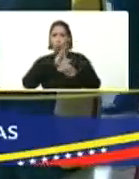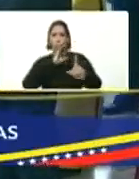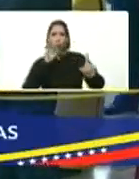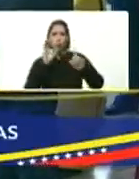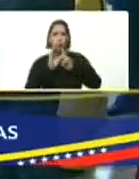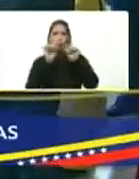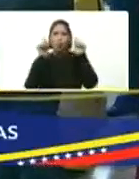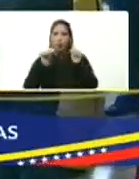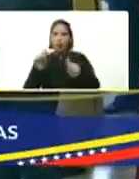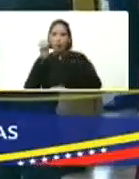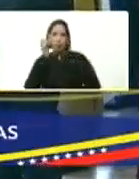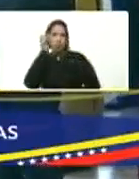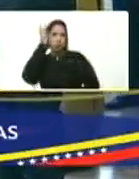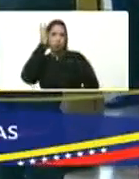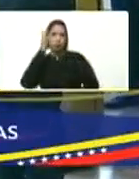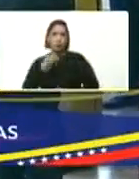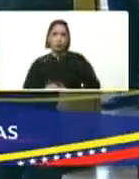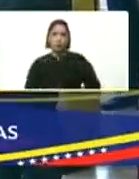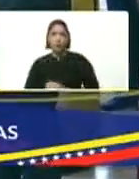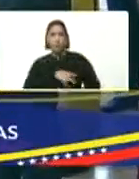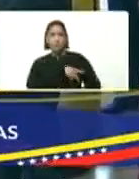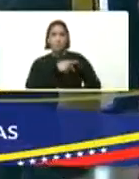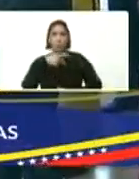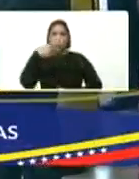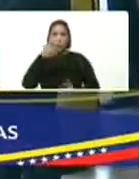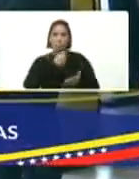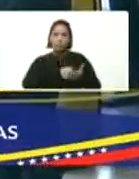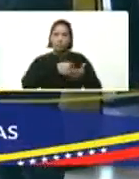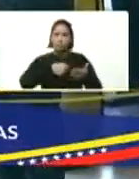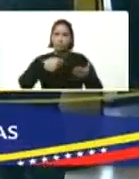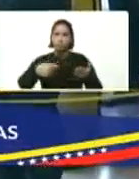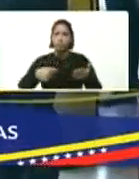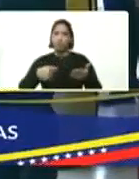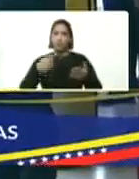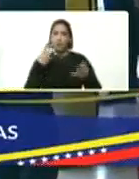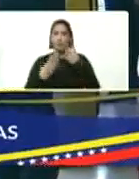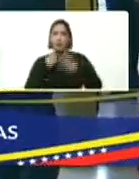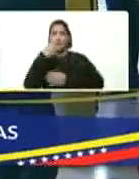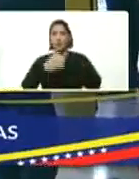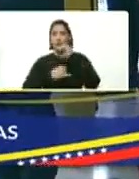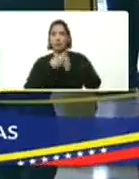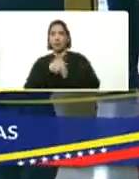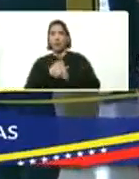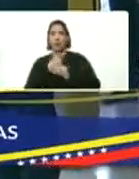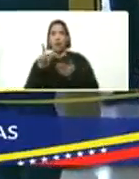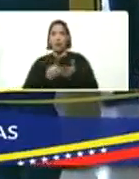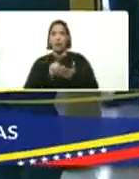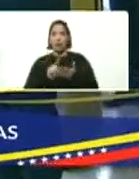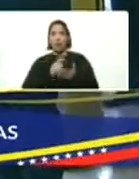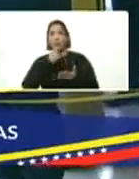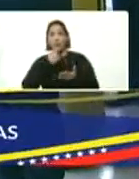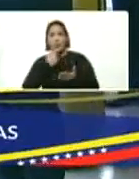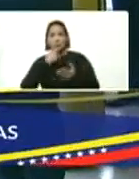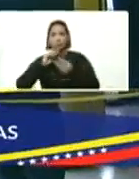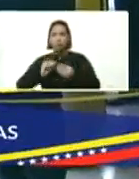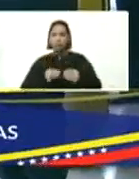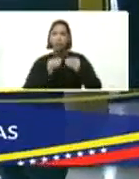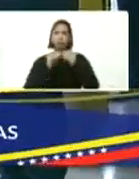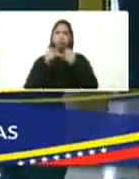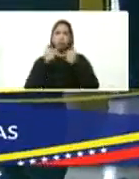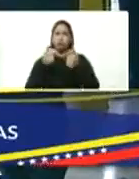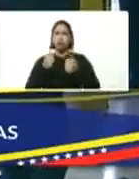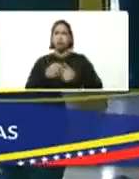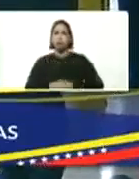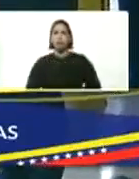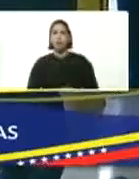a la creación, a la poesía, a la escritura. La Feria Internacional del Libro está muy bello. El